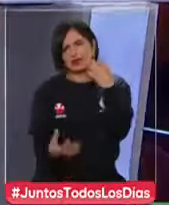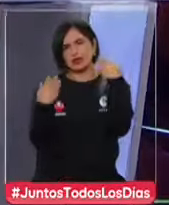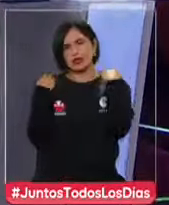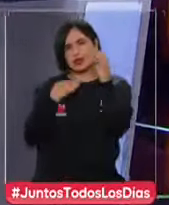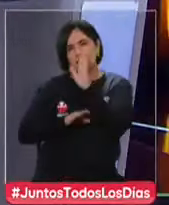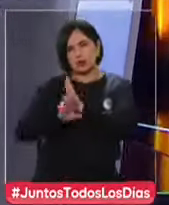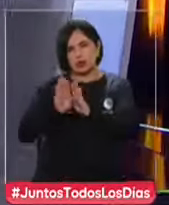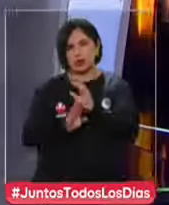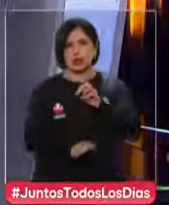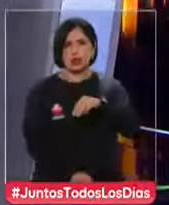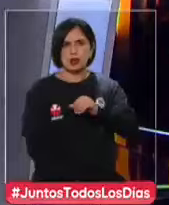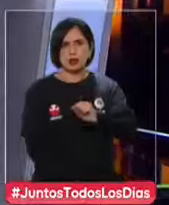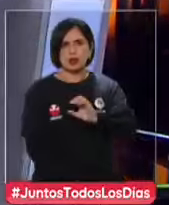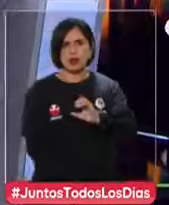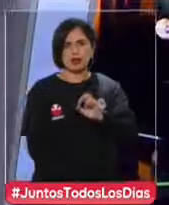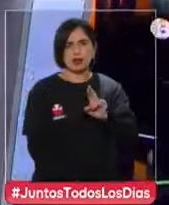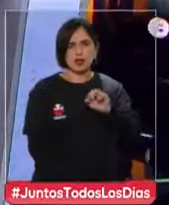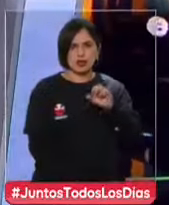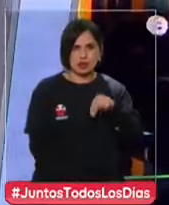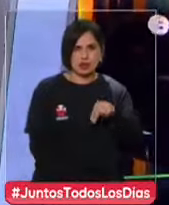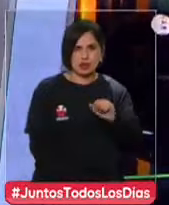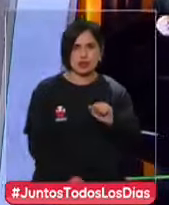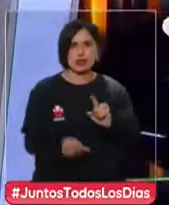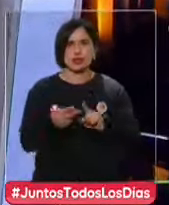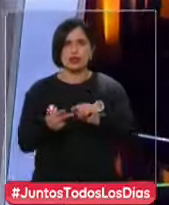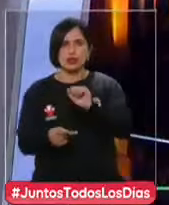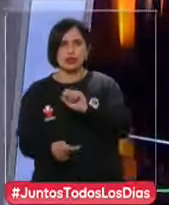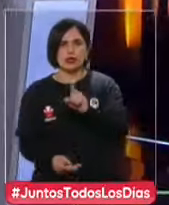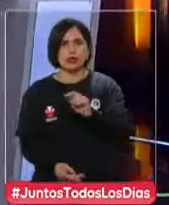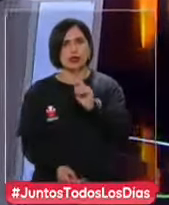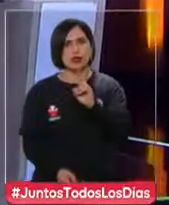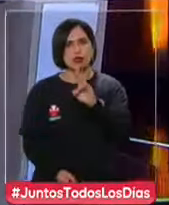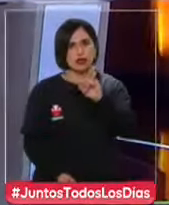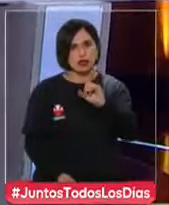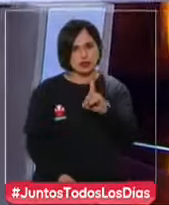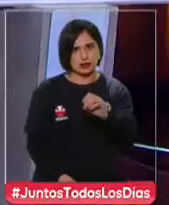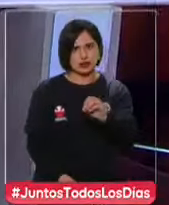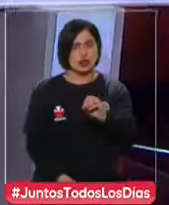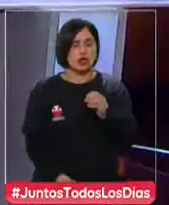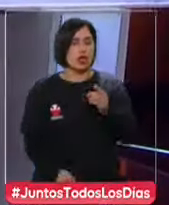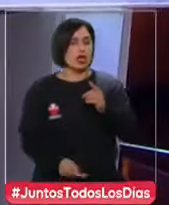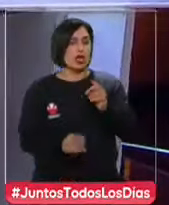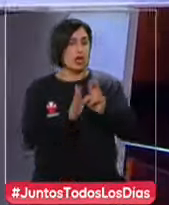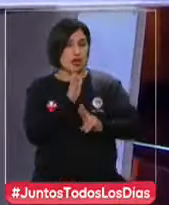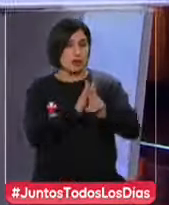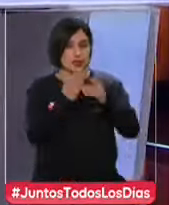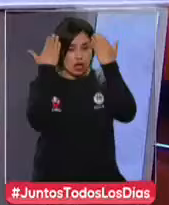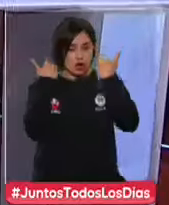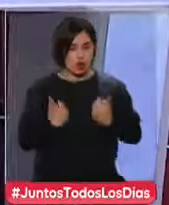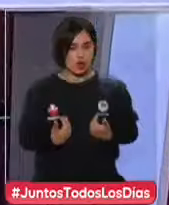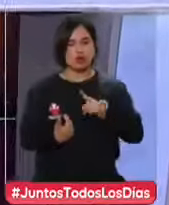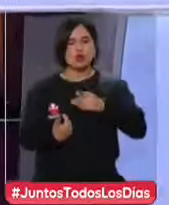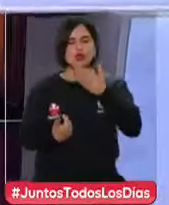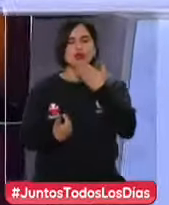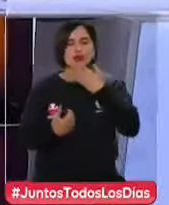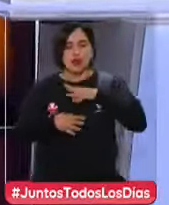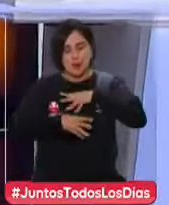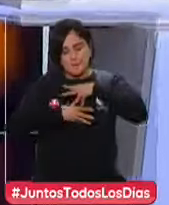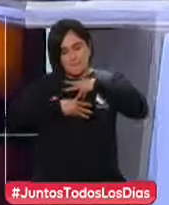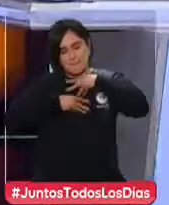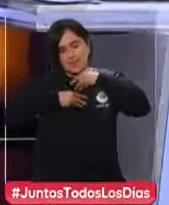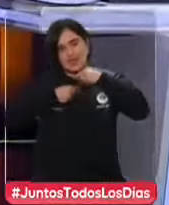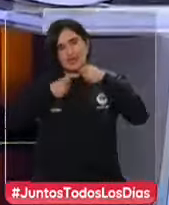Ella es Macarena, es Astrid, que nos muestran que la Teletón no solamente rehabilita el cuerpo, sino también el espíritu y el